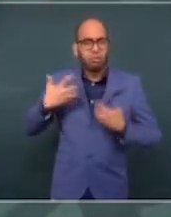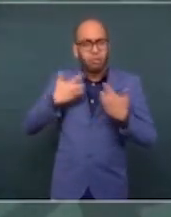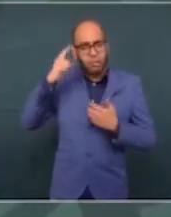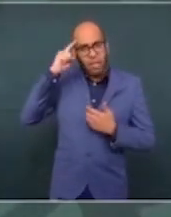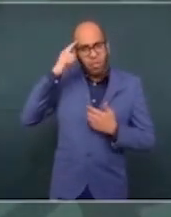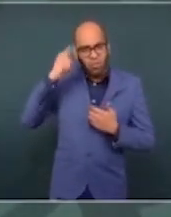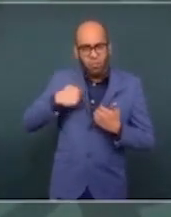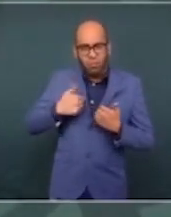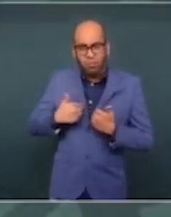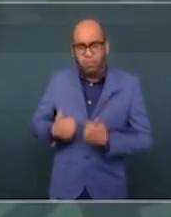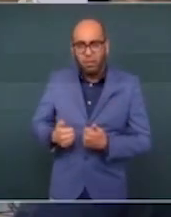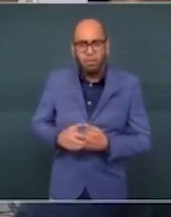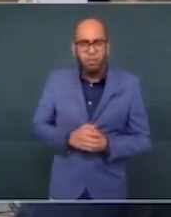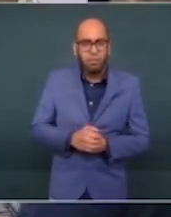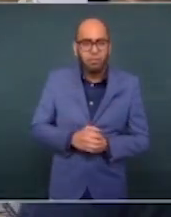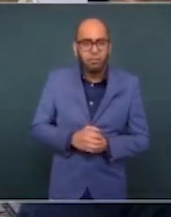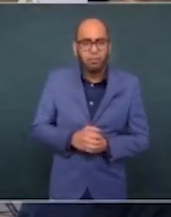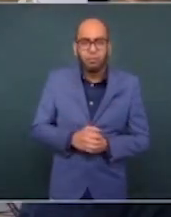Es